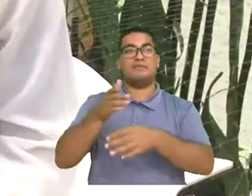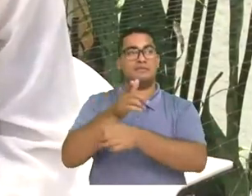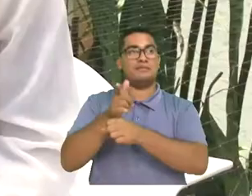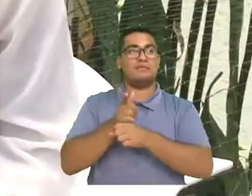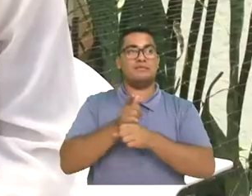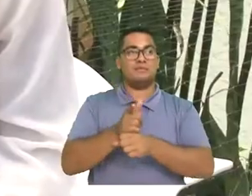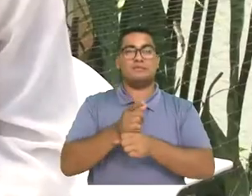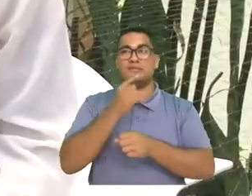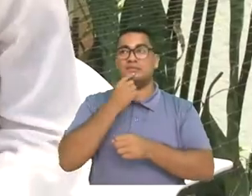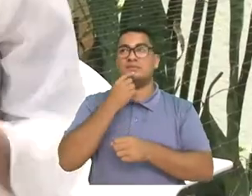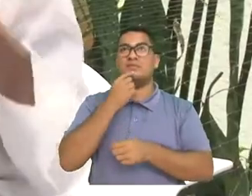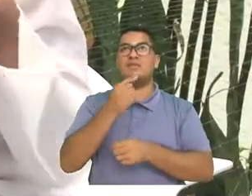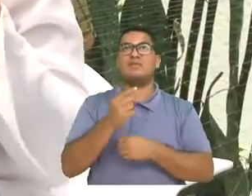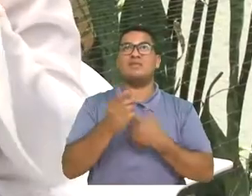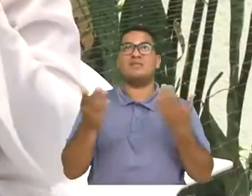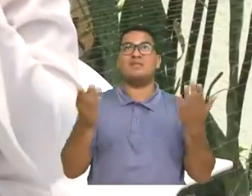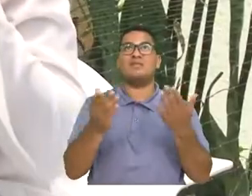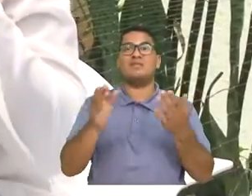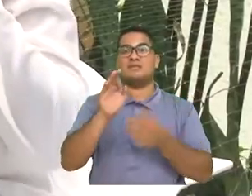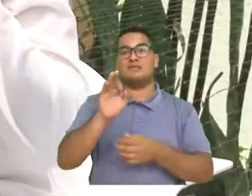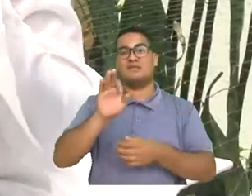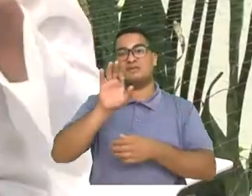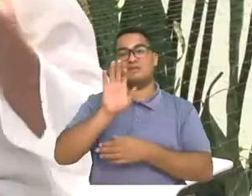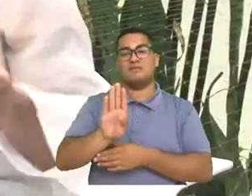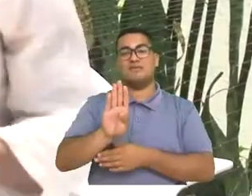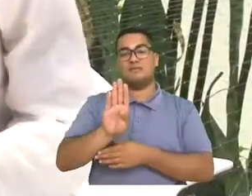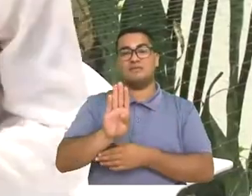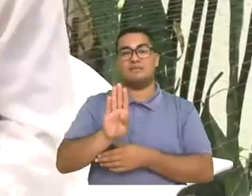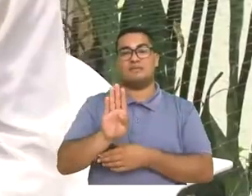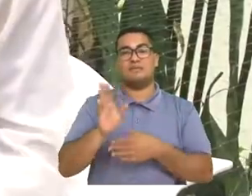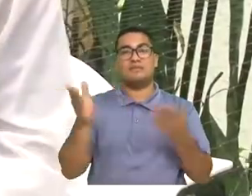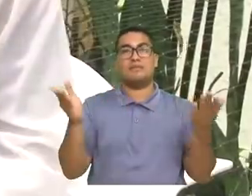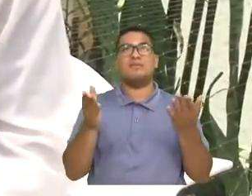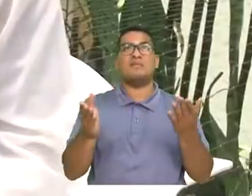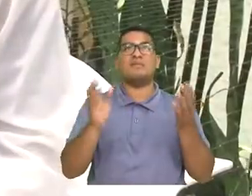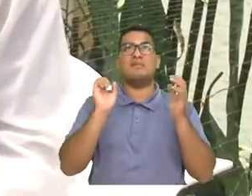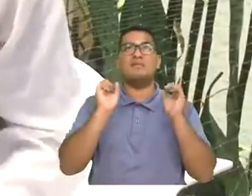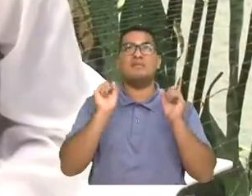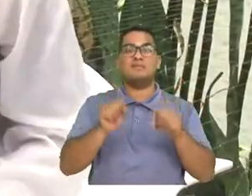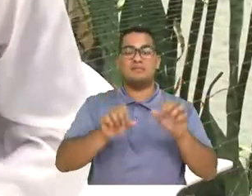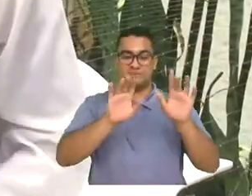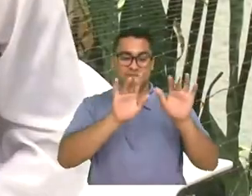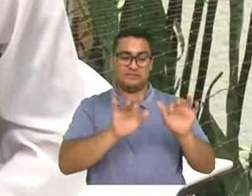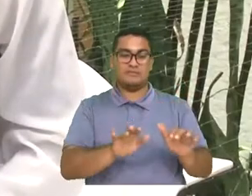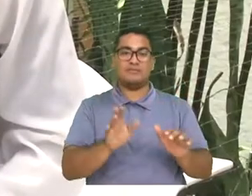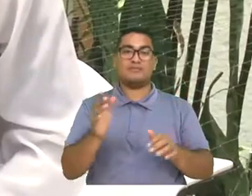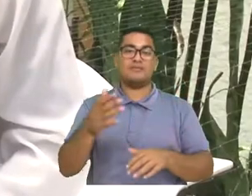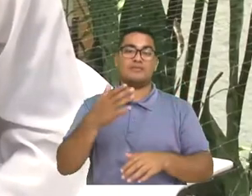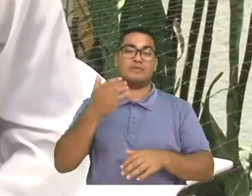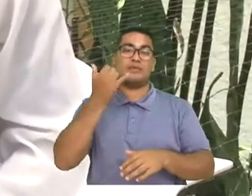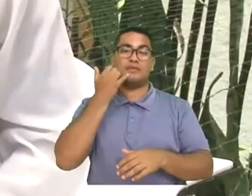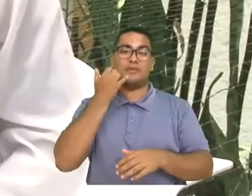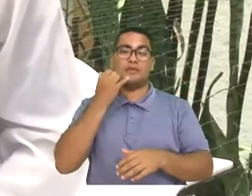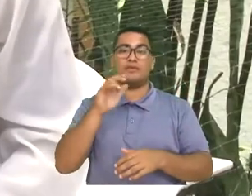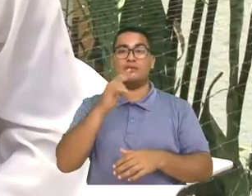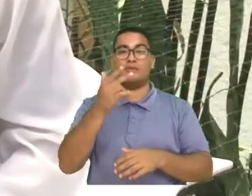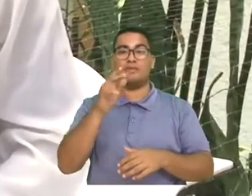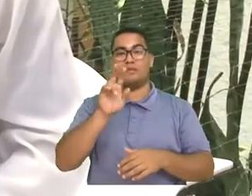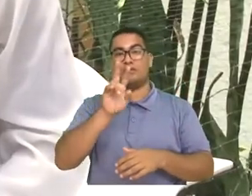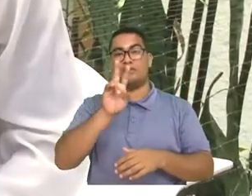Novo Creaciones y en la página del Face. Aparte, me pueden localizar en mi teléfono, el